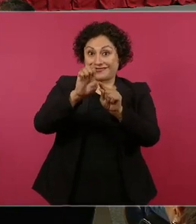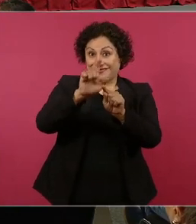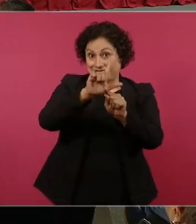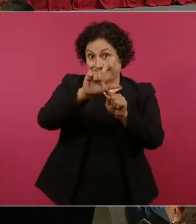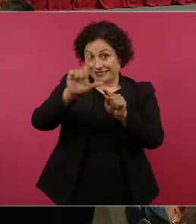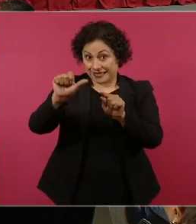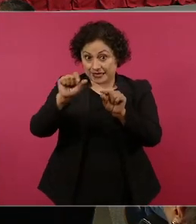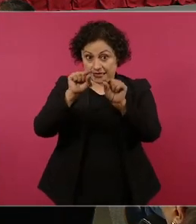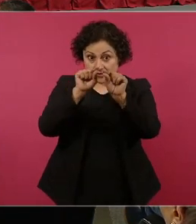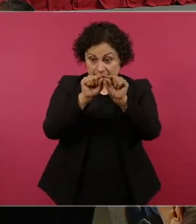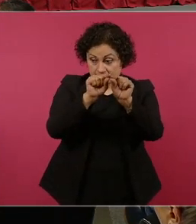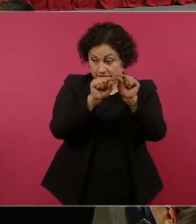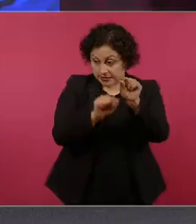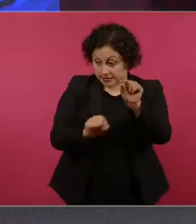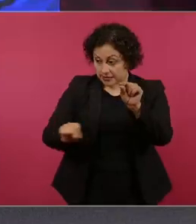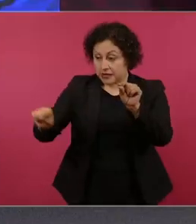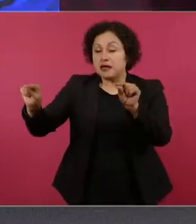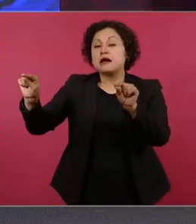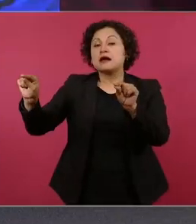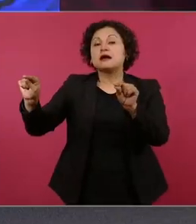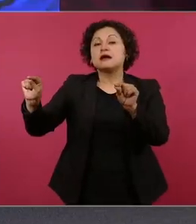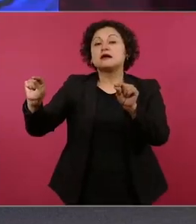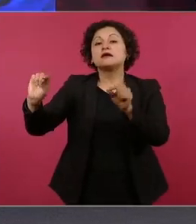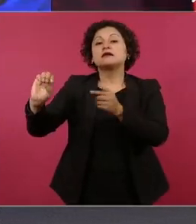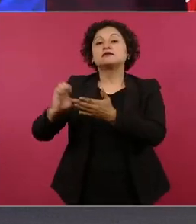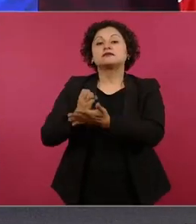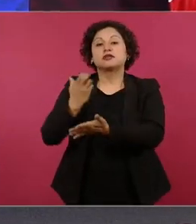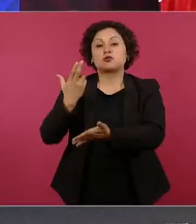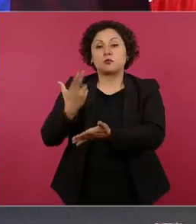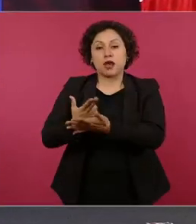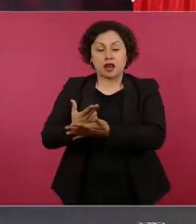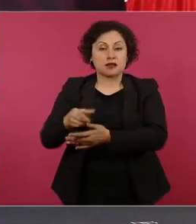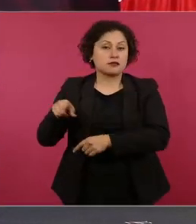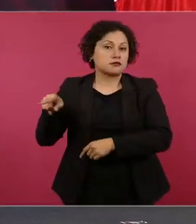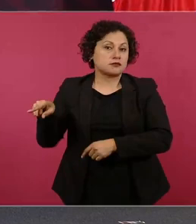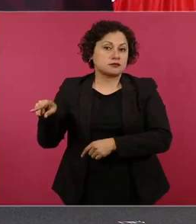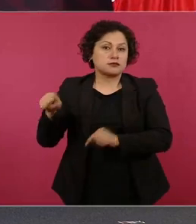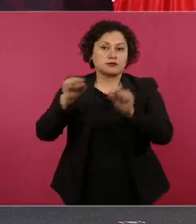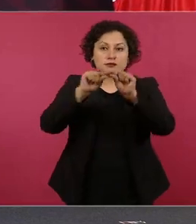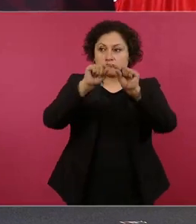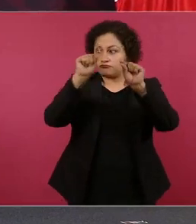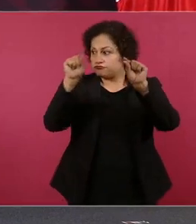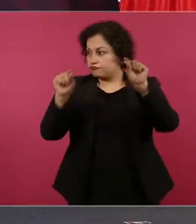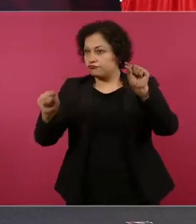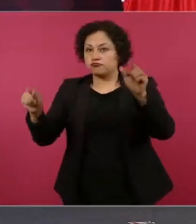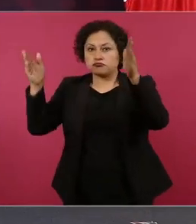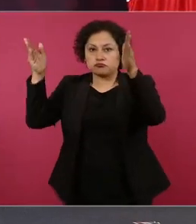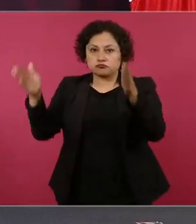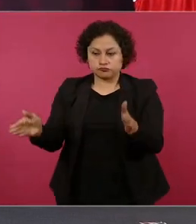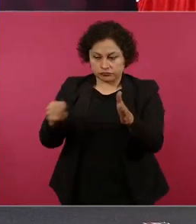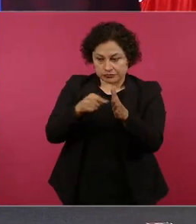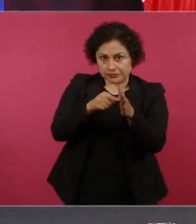detella hasta Chetumal todo eso es